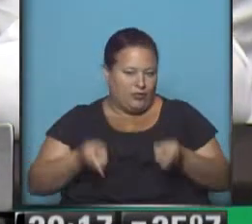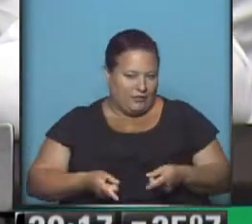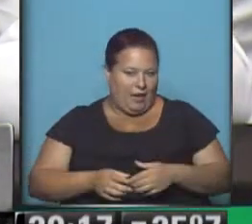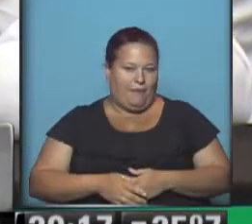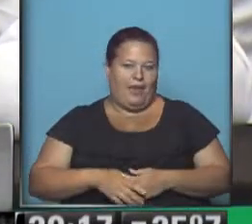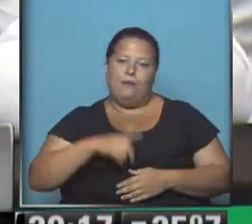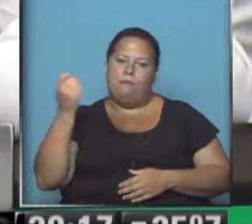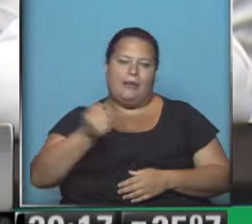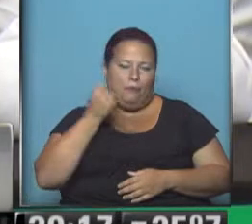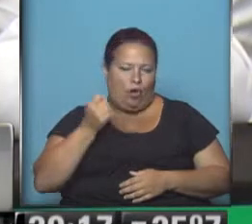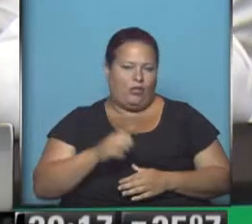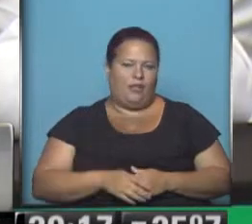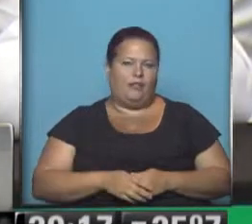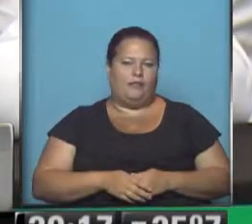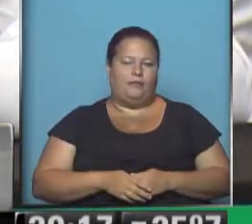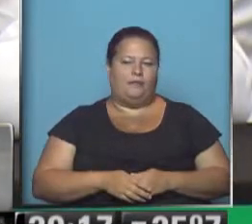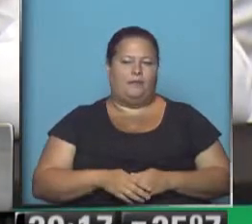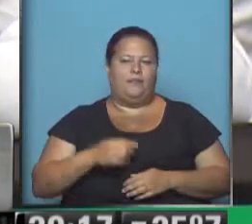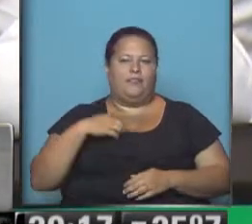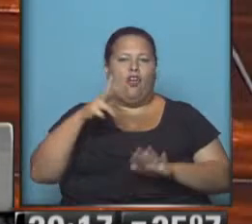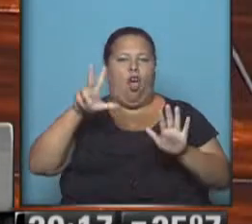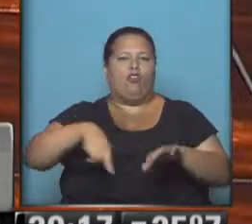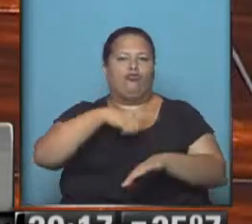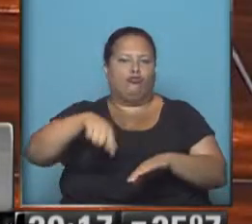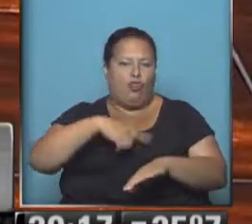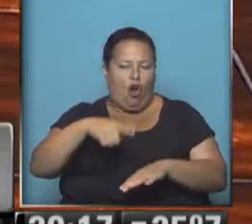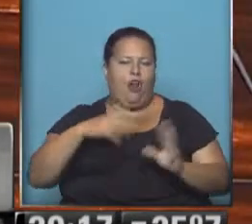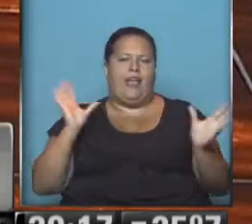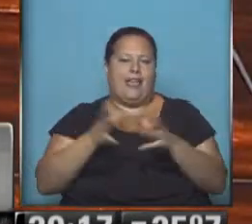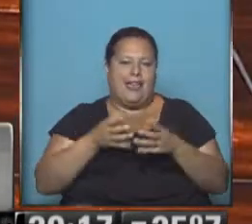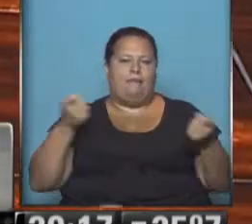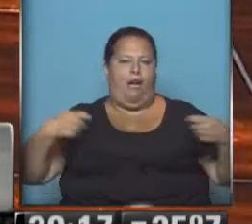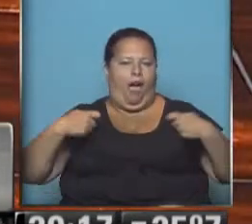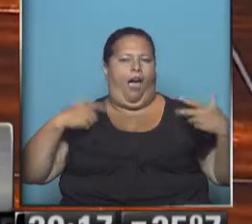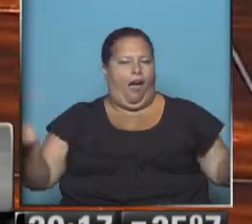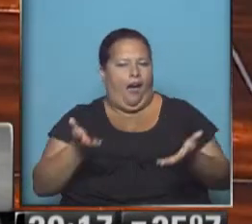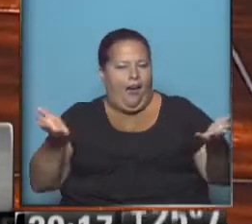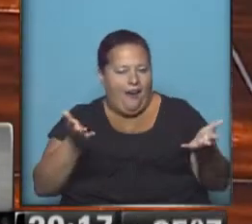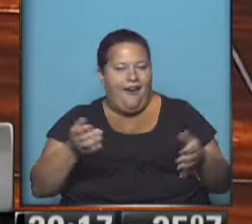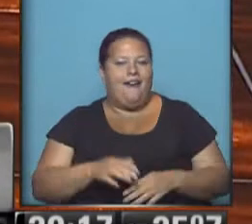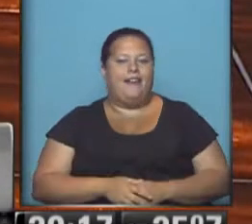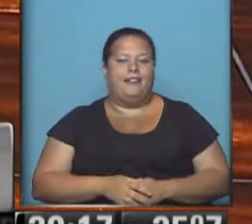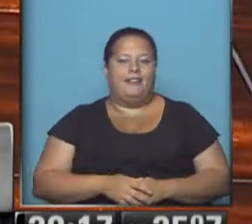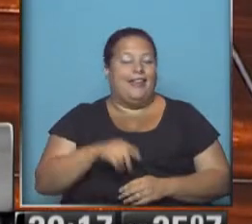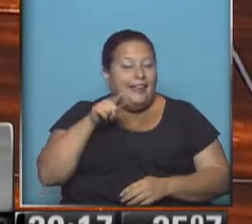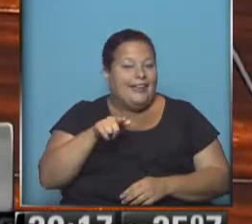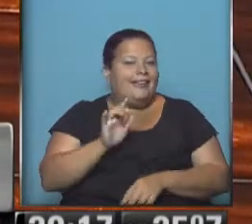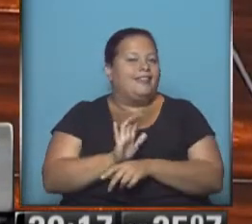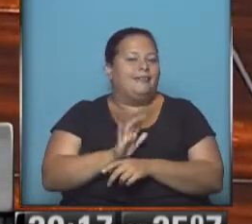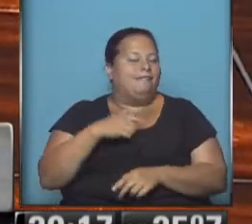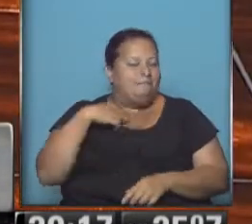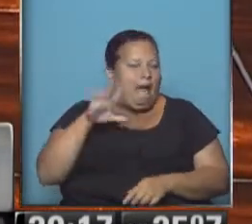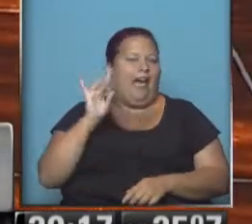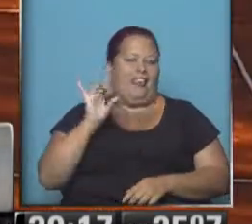era lo más importante. Lo tuve ahí como 8 horas al equipo ahí alentándome, que eso era... Creo que es